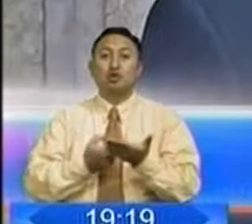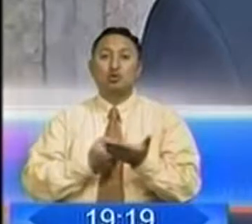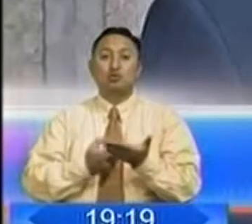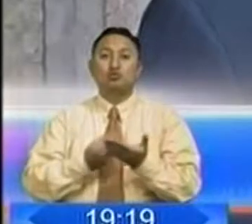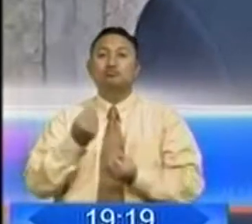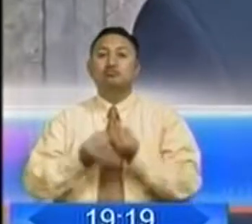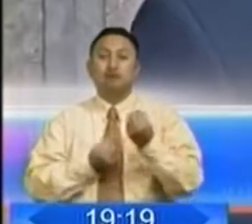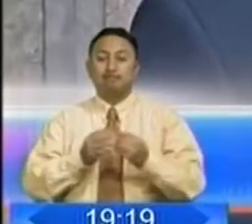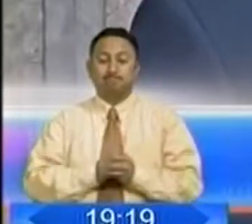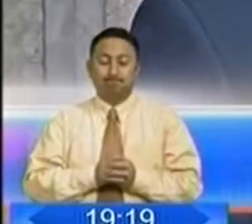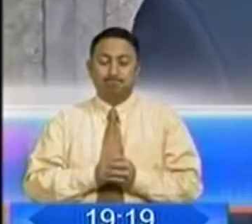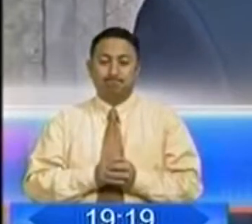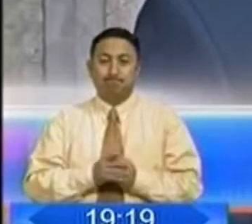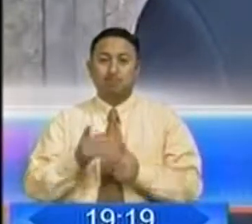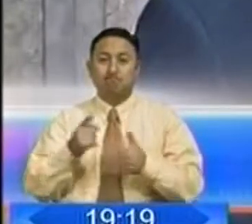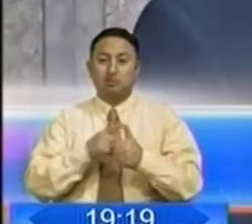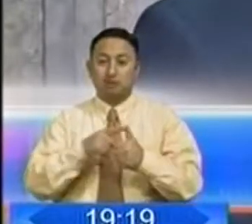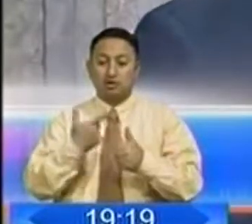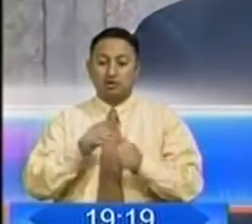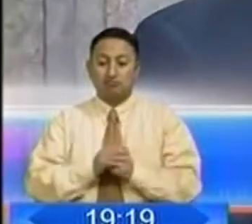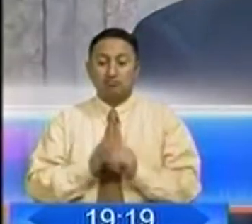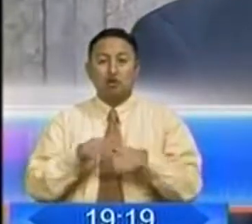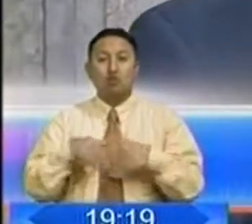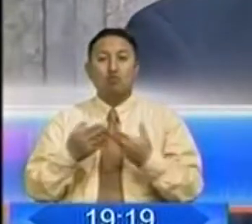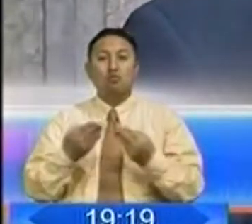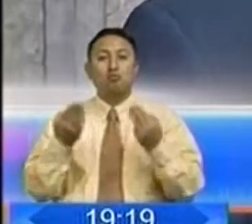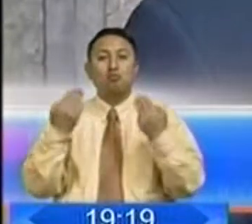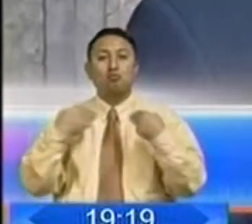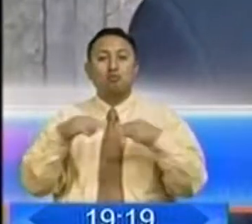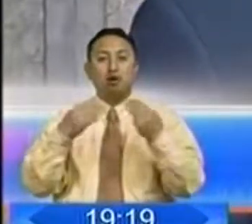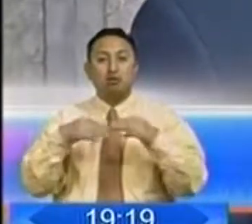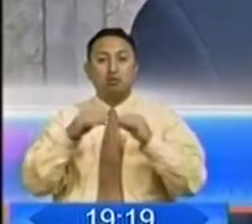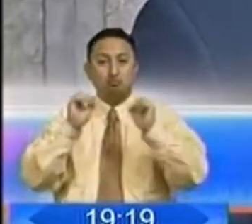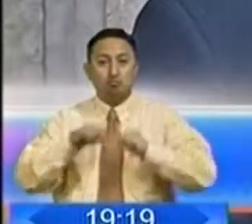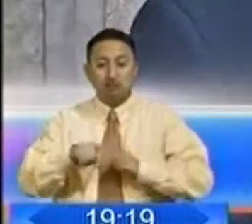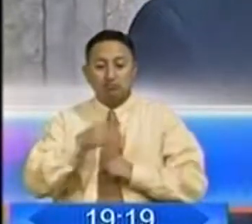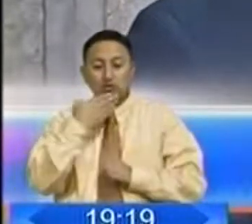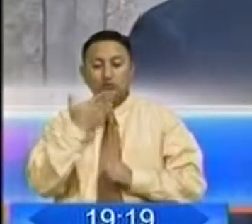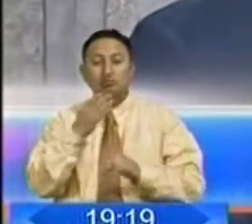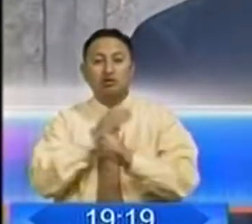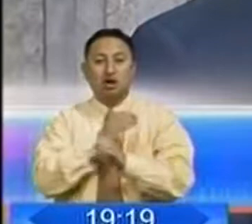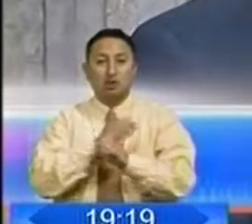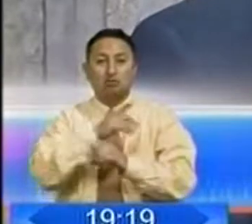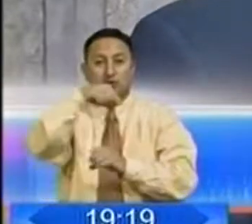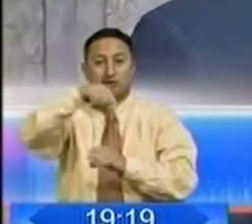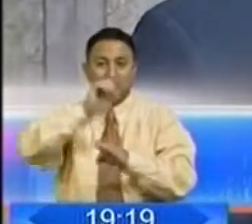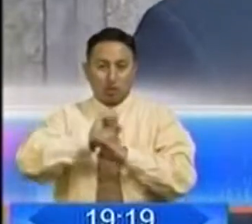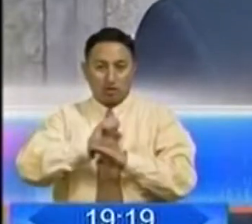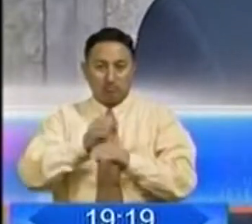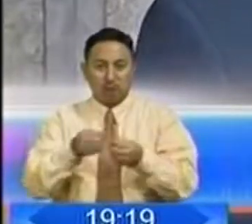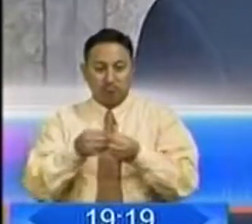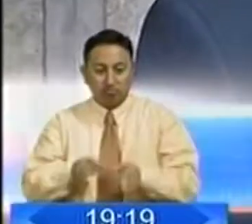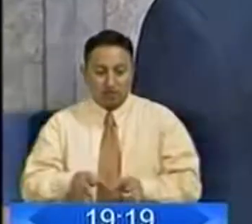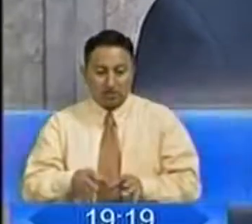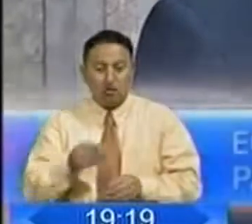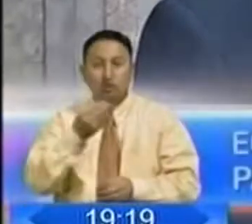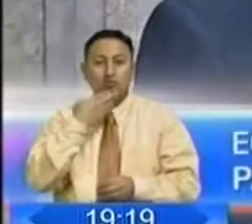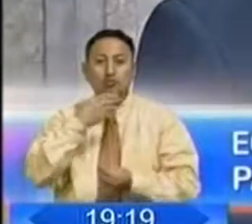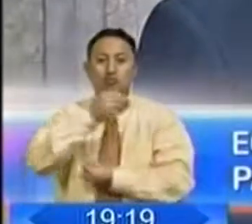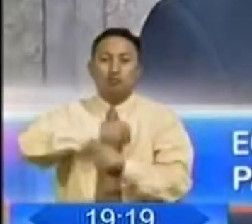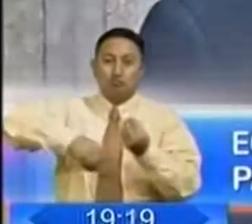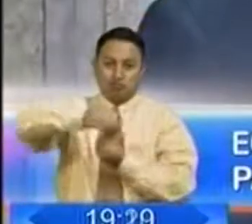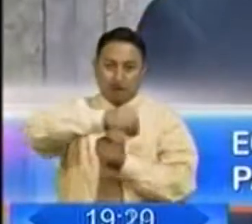determinó es la metodología para establecer el monto de los daños causados al Estado ecuatoriano.